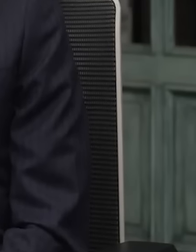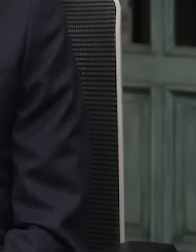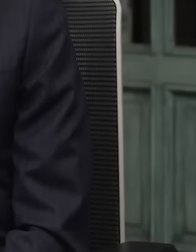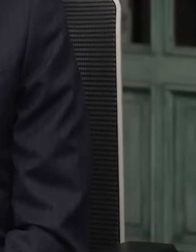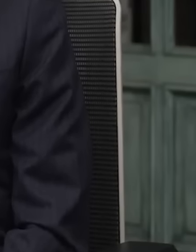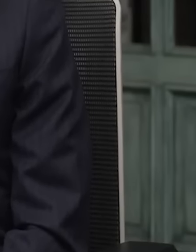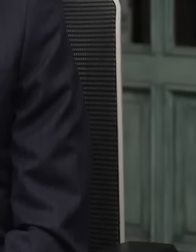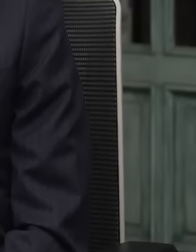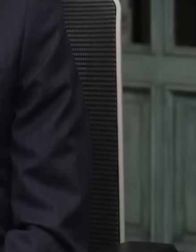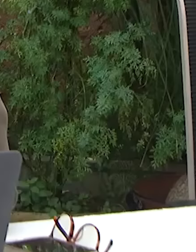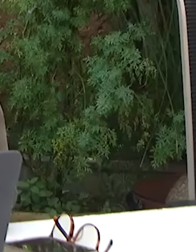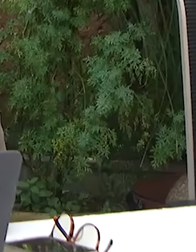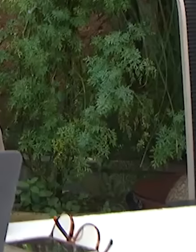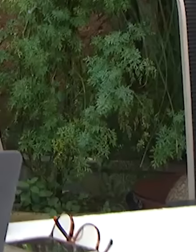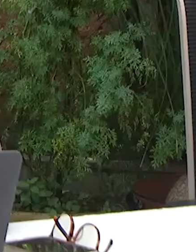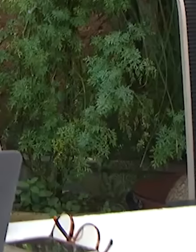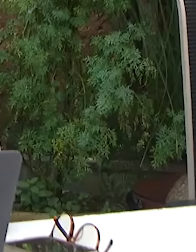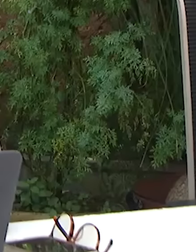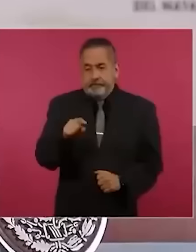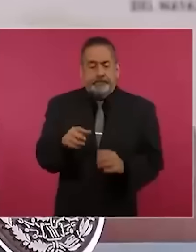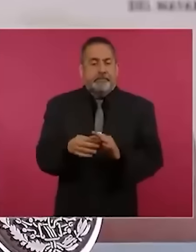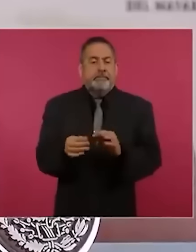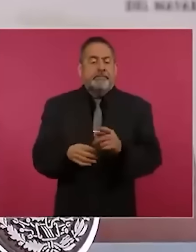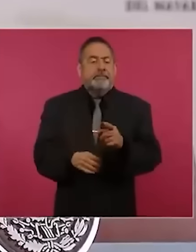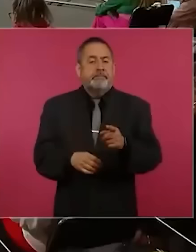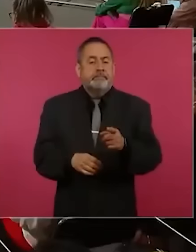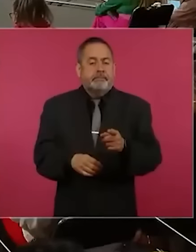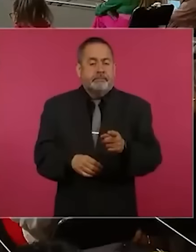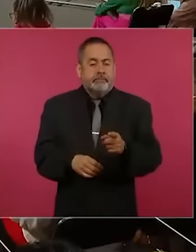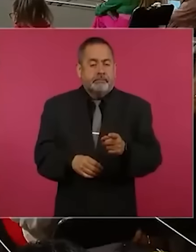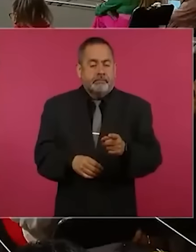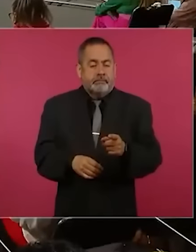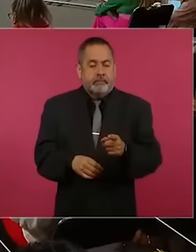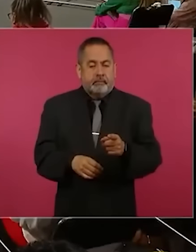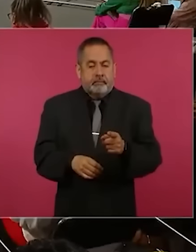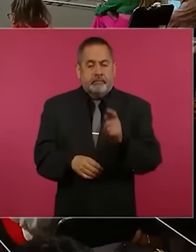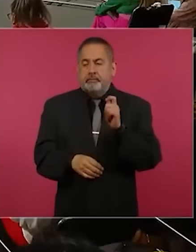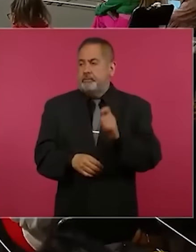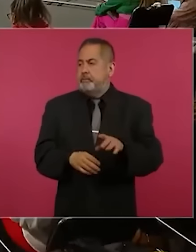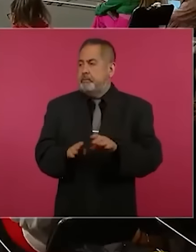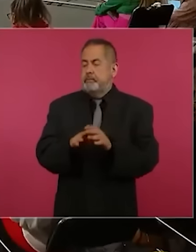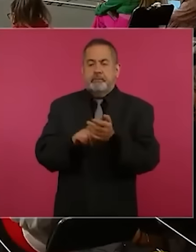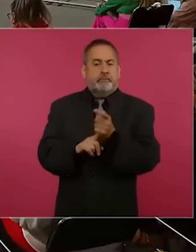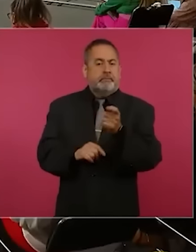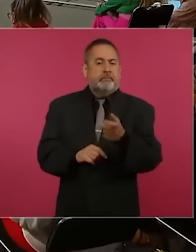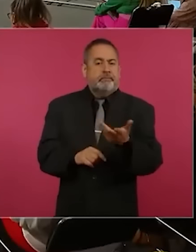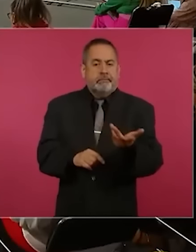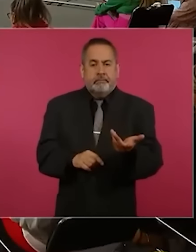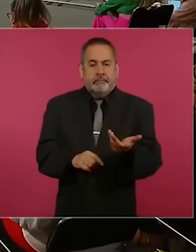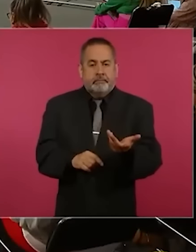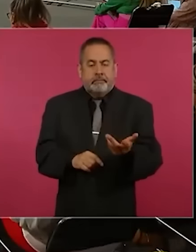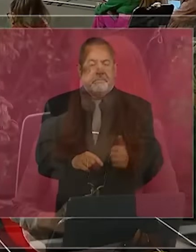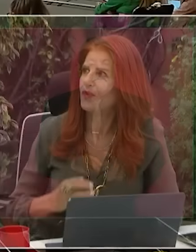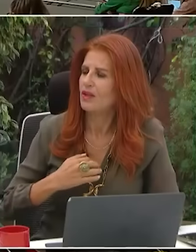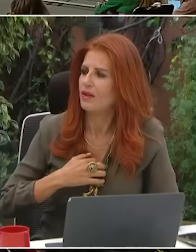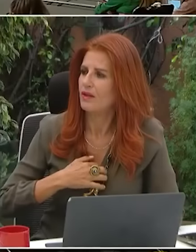sop vamos a ver solo es una cuestión